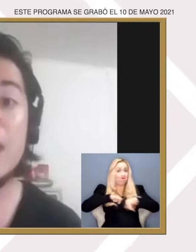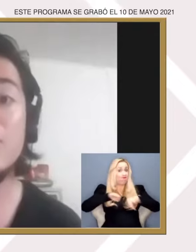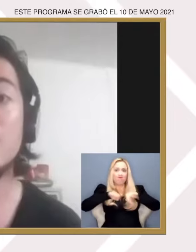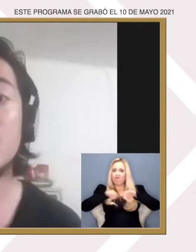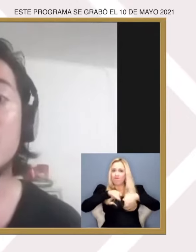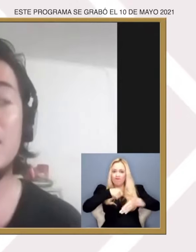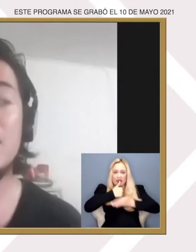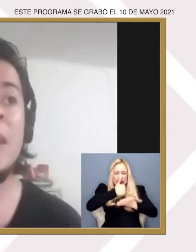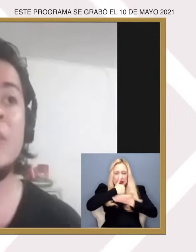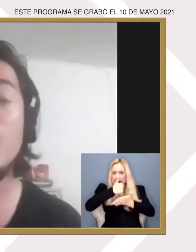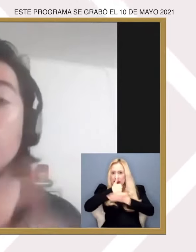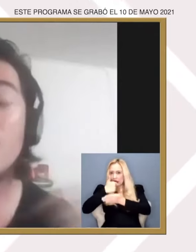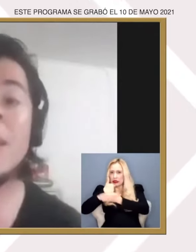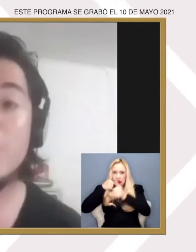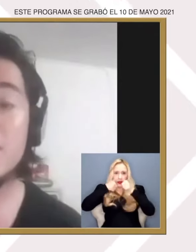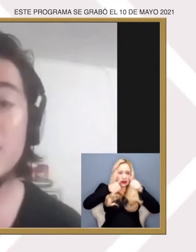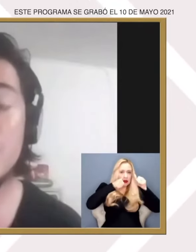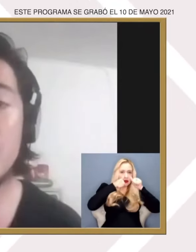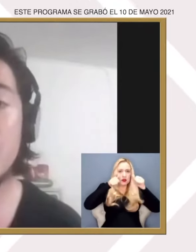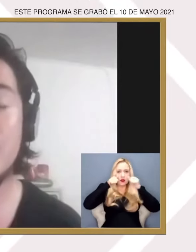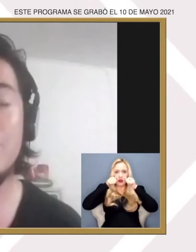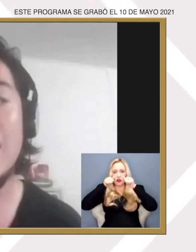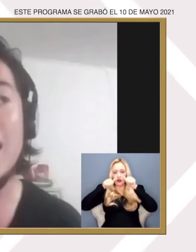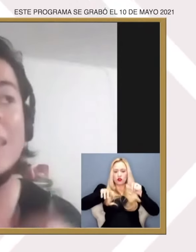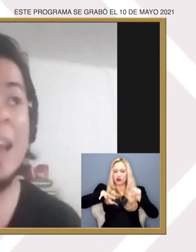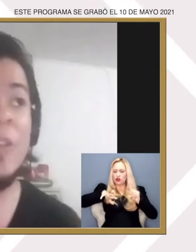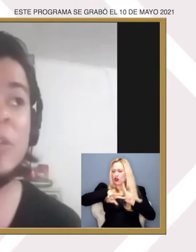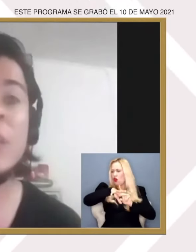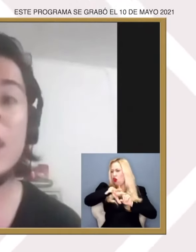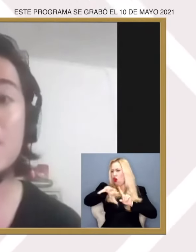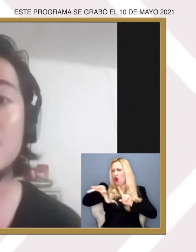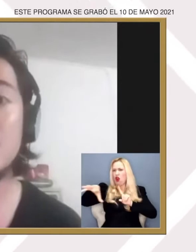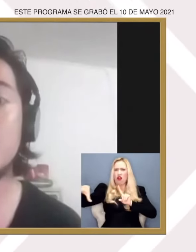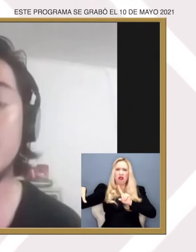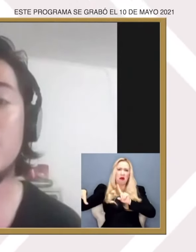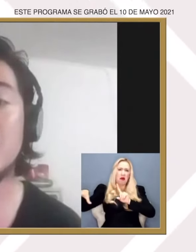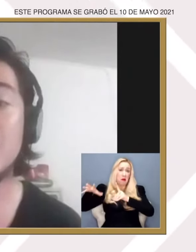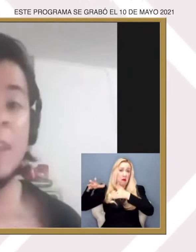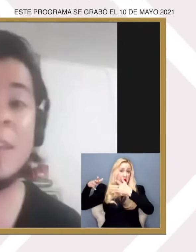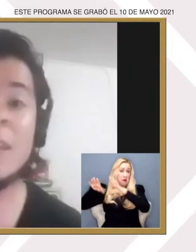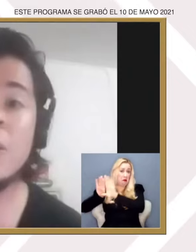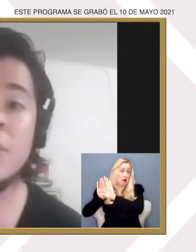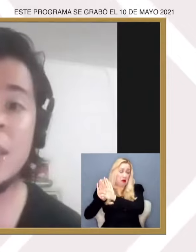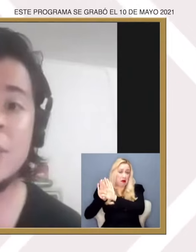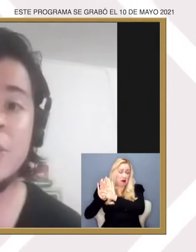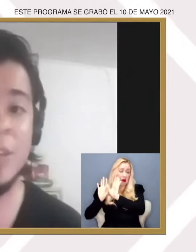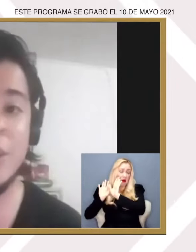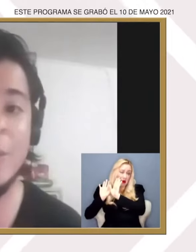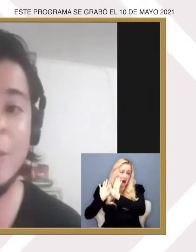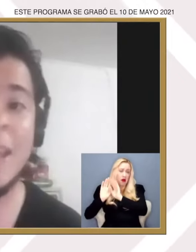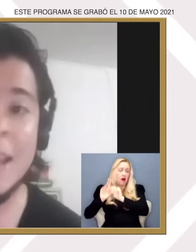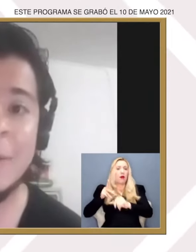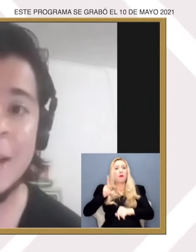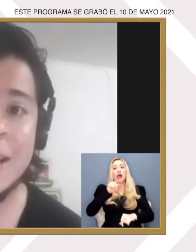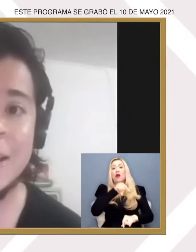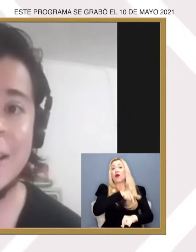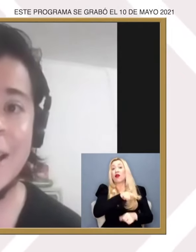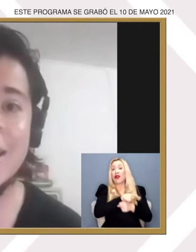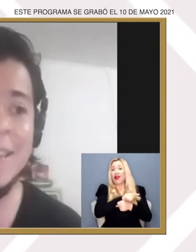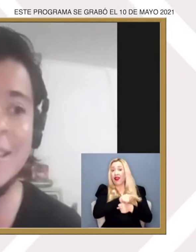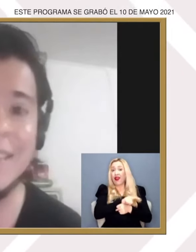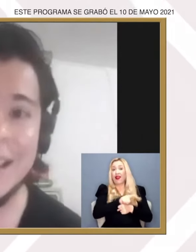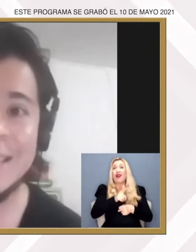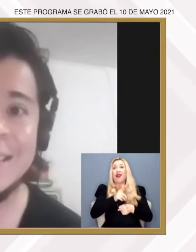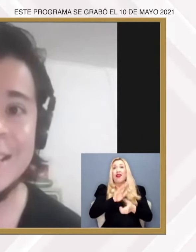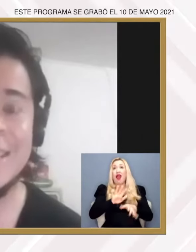trabajo. Todo lo demás puede estar paralizado totalmente, pero las salidas de closet no se van a acabar,